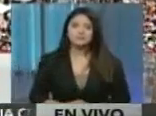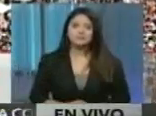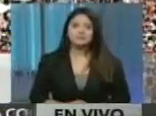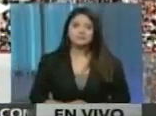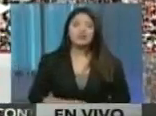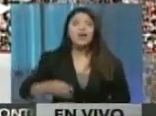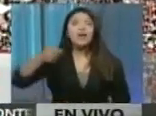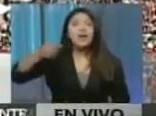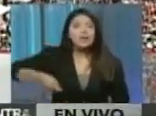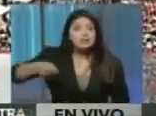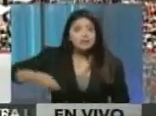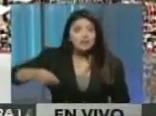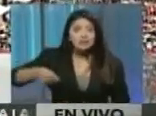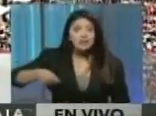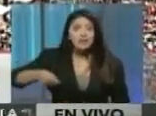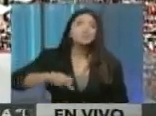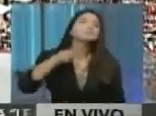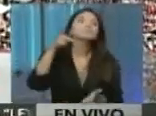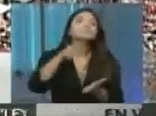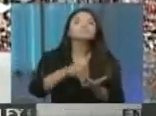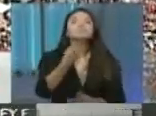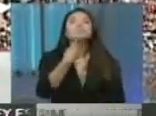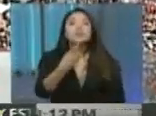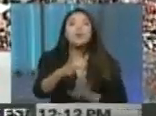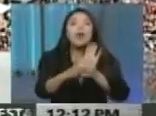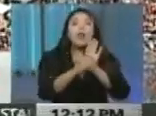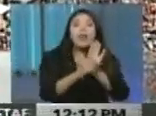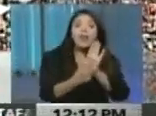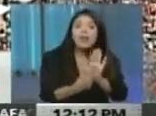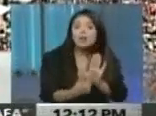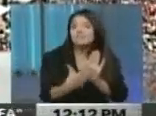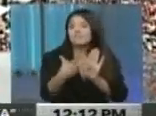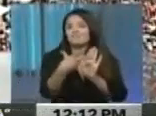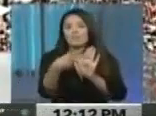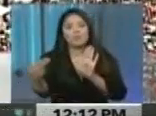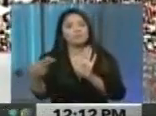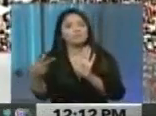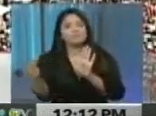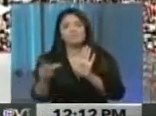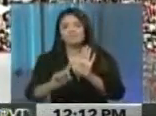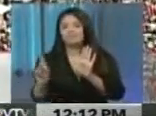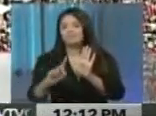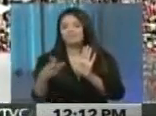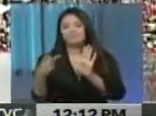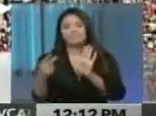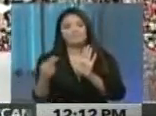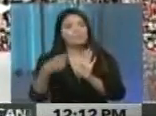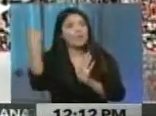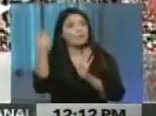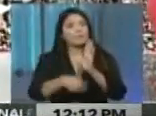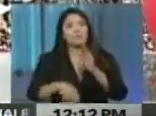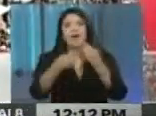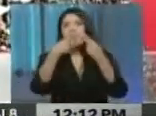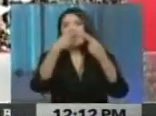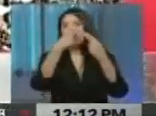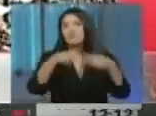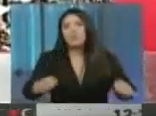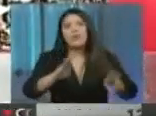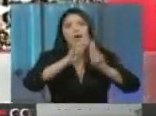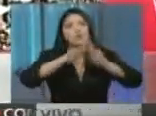TSJ se pronunció y dijo: esa ley no va, está anulada.